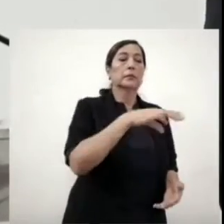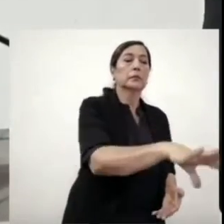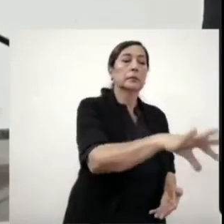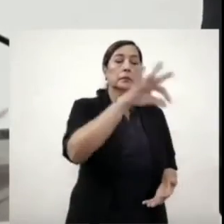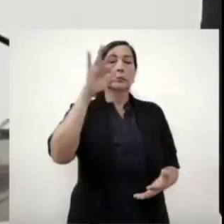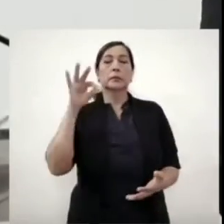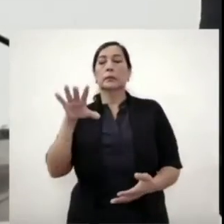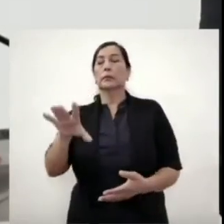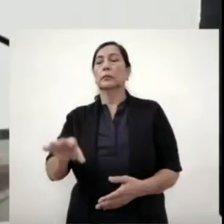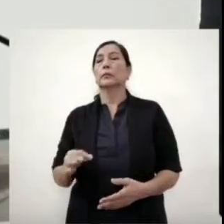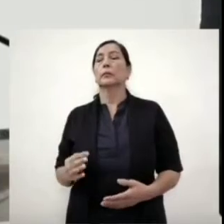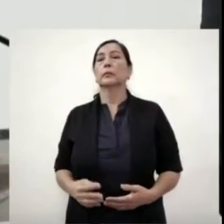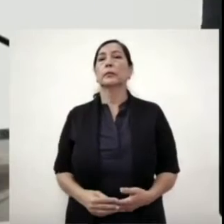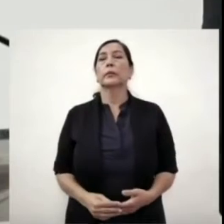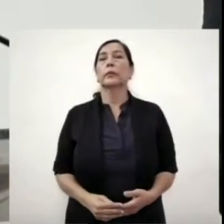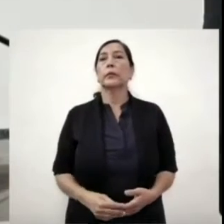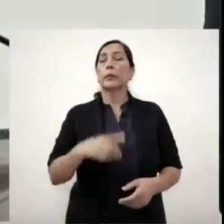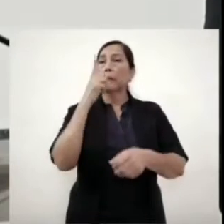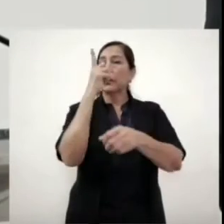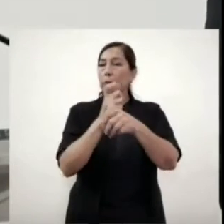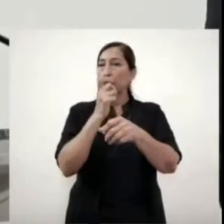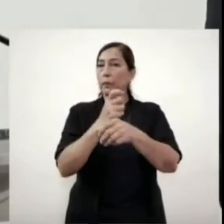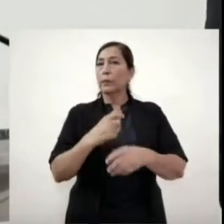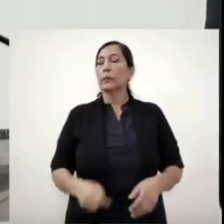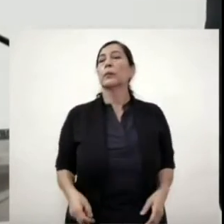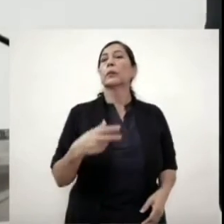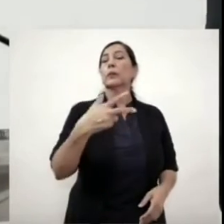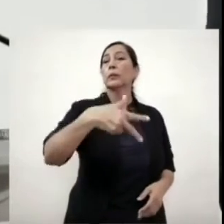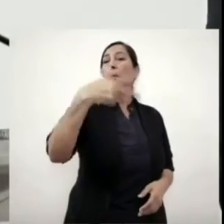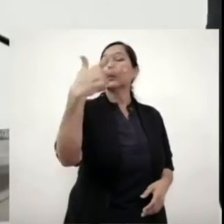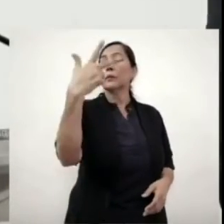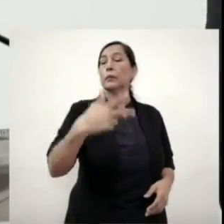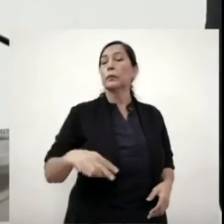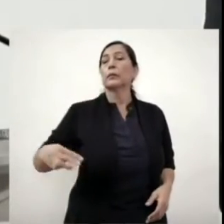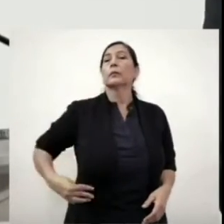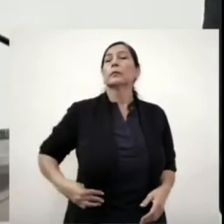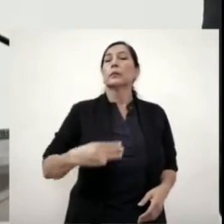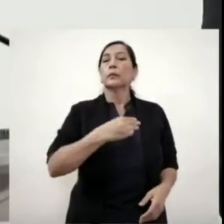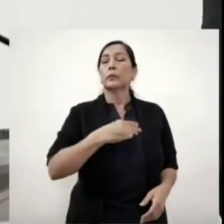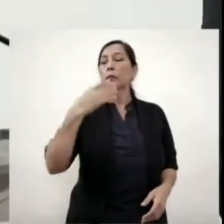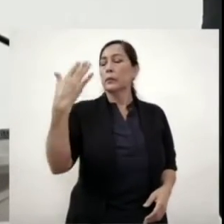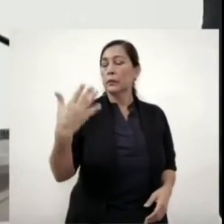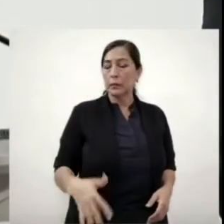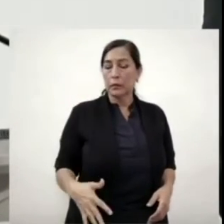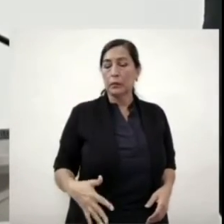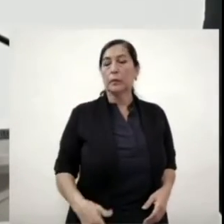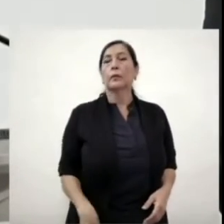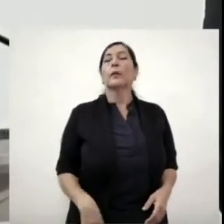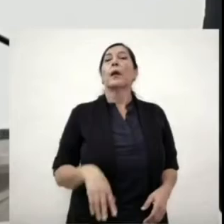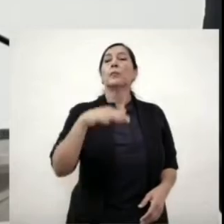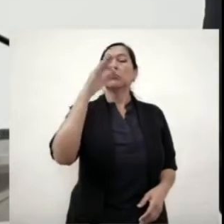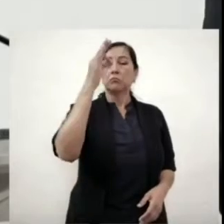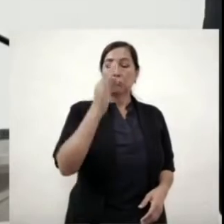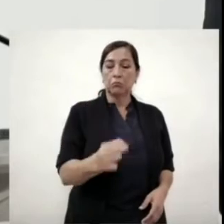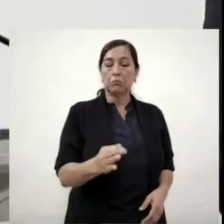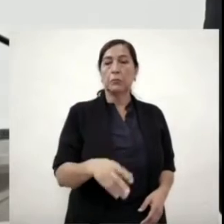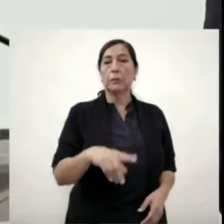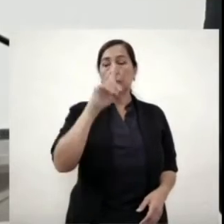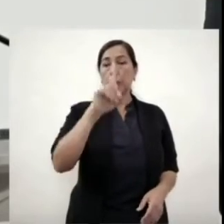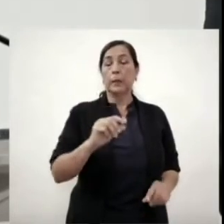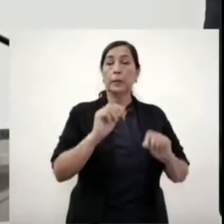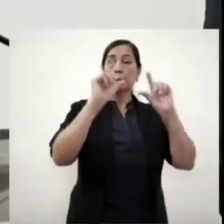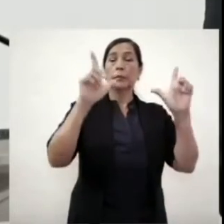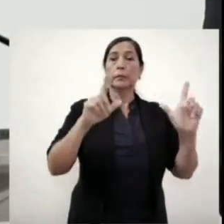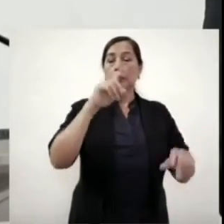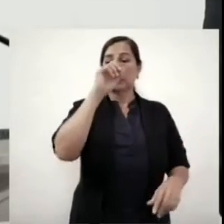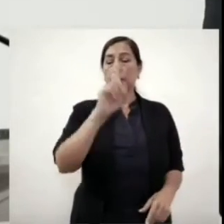primer momento, se trata de 13 municipios que ya aprobaron los procesos pertinentes y se encuentran listos para